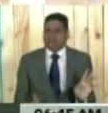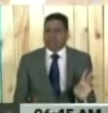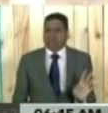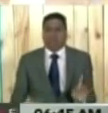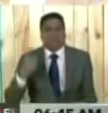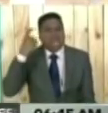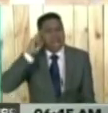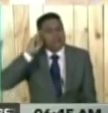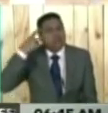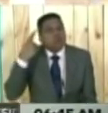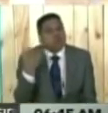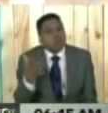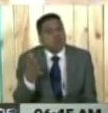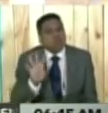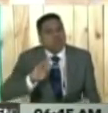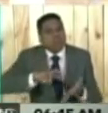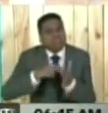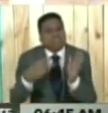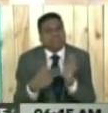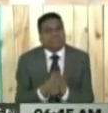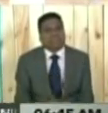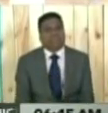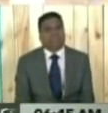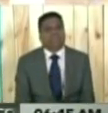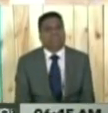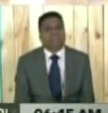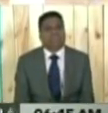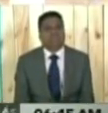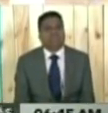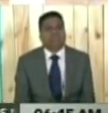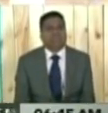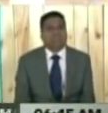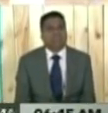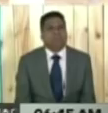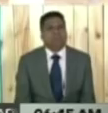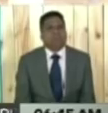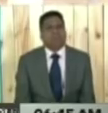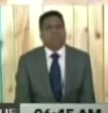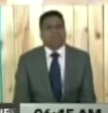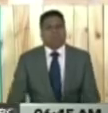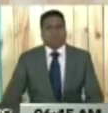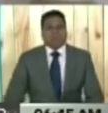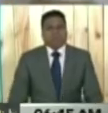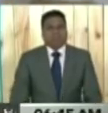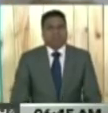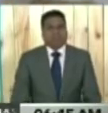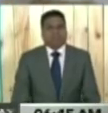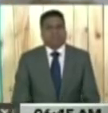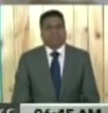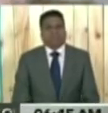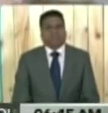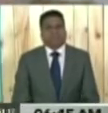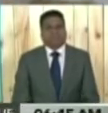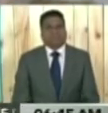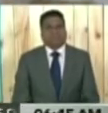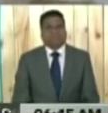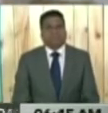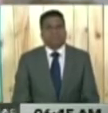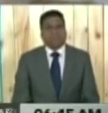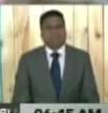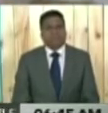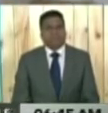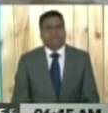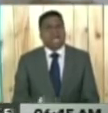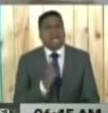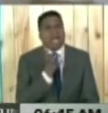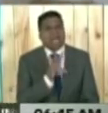aberración judicial, ese concepto. Es que es obvio, Hernán. Fíjate, ellos se basan en, bueno, acéptame